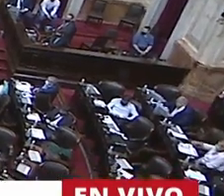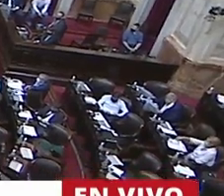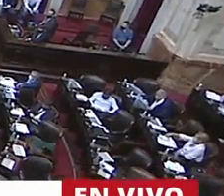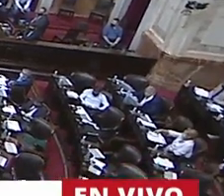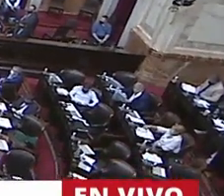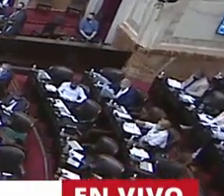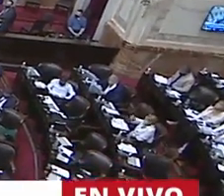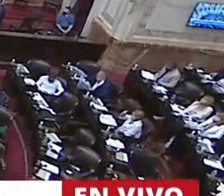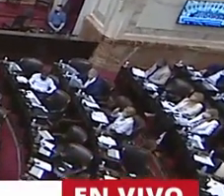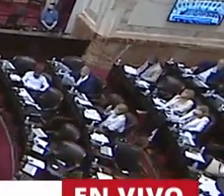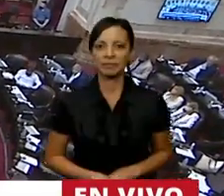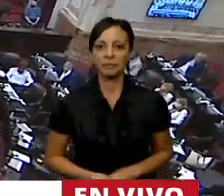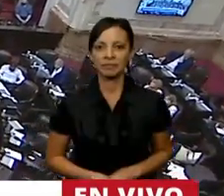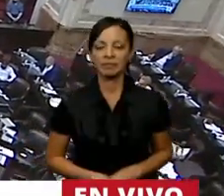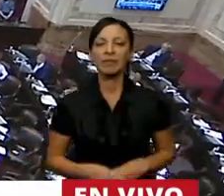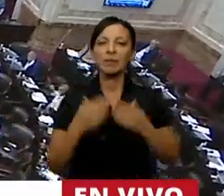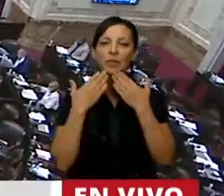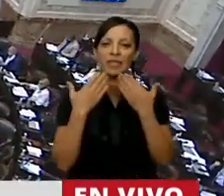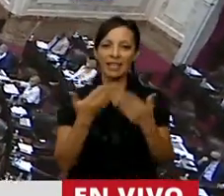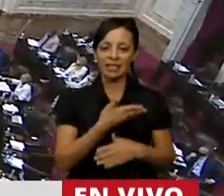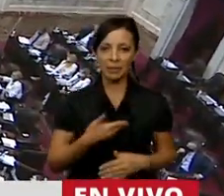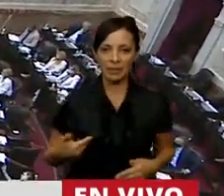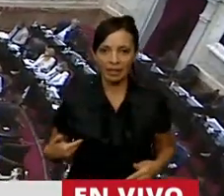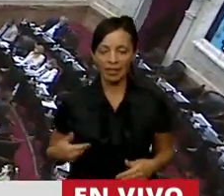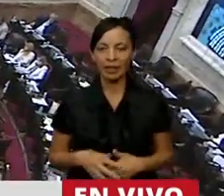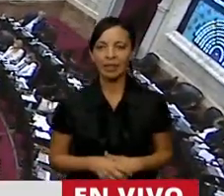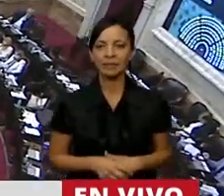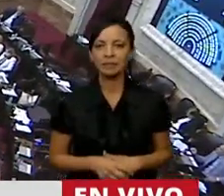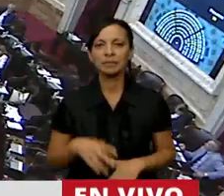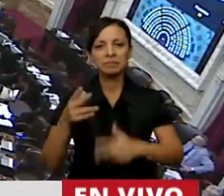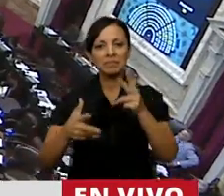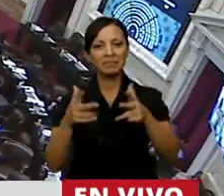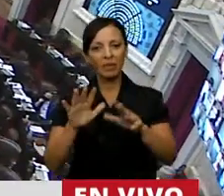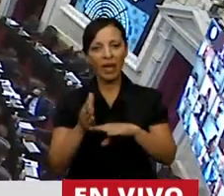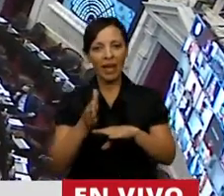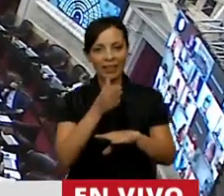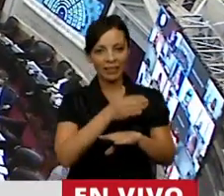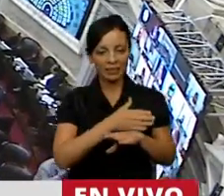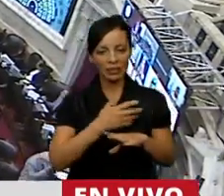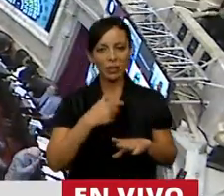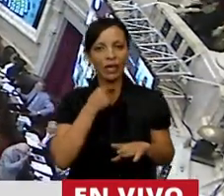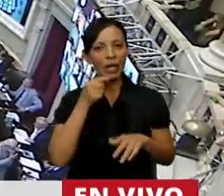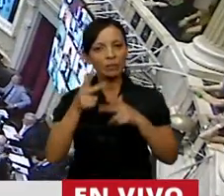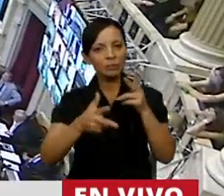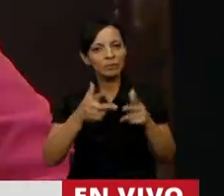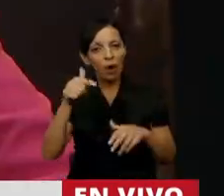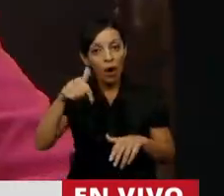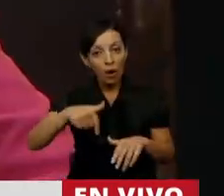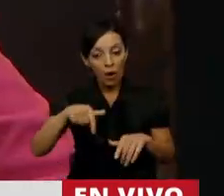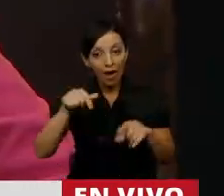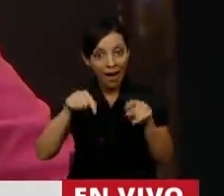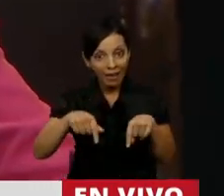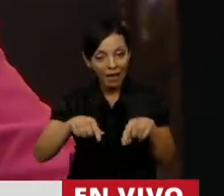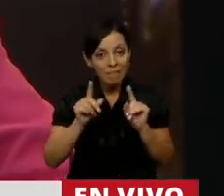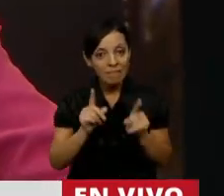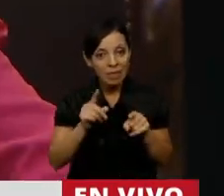Muchas gracias, señor presidente. Antes de entrar en el tema que nos compete, me gustaría resaltar que acá, hoy,